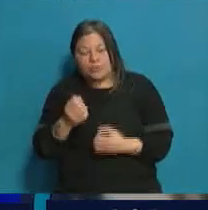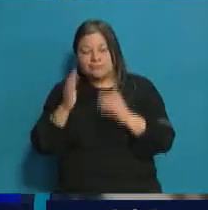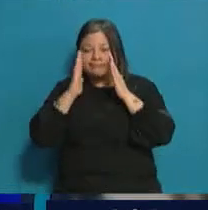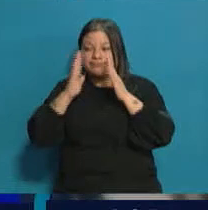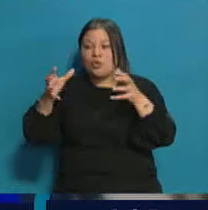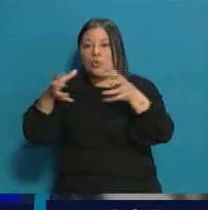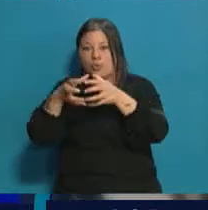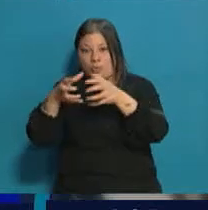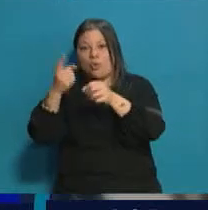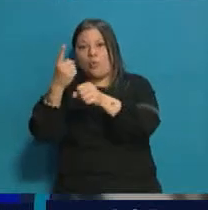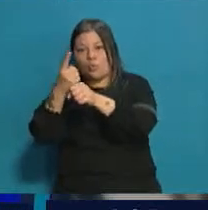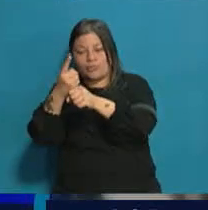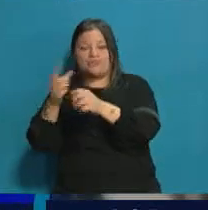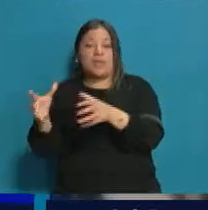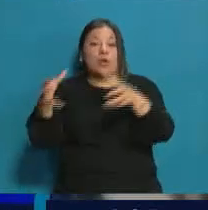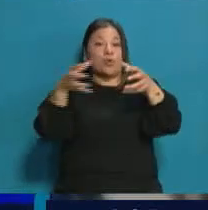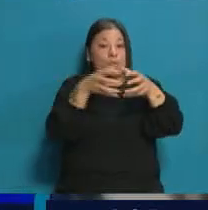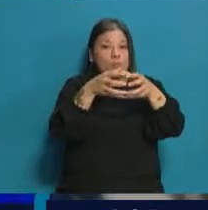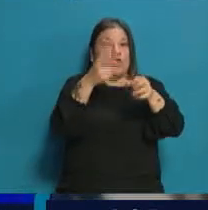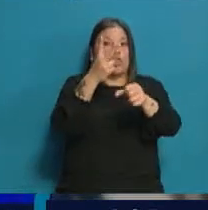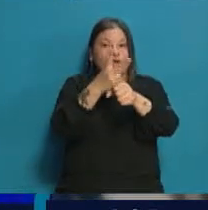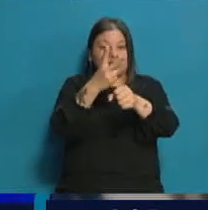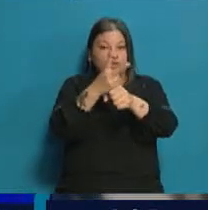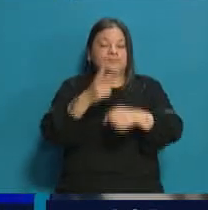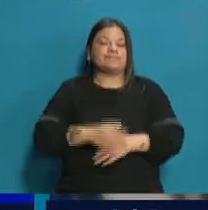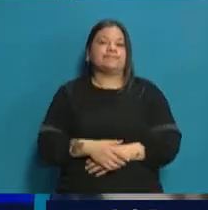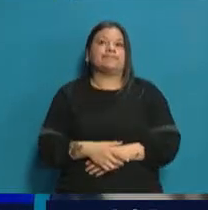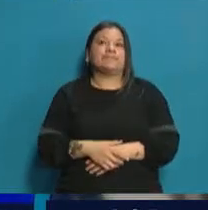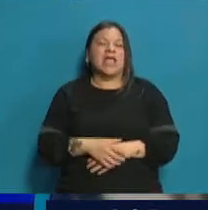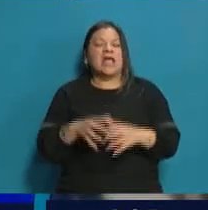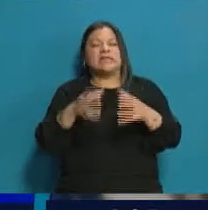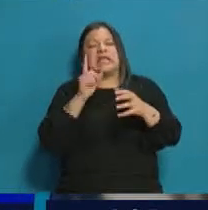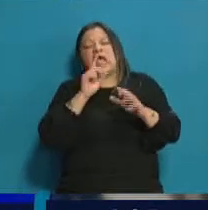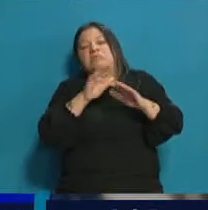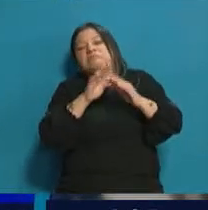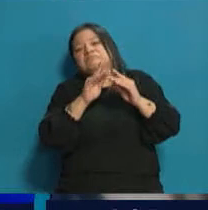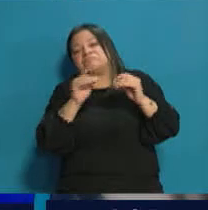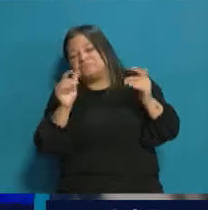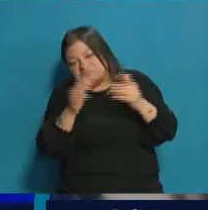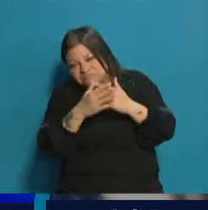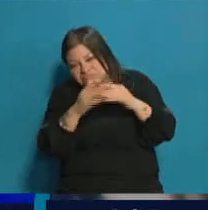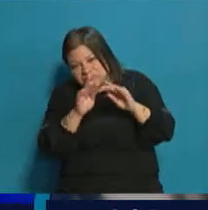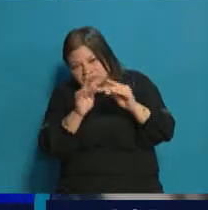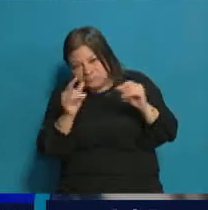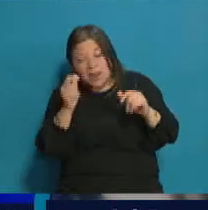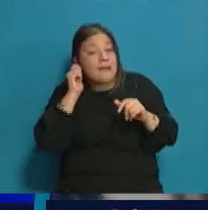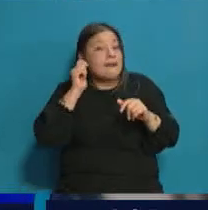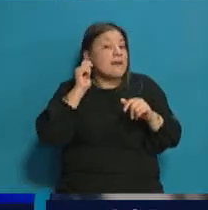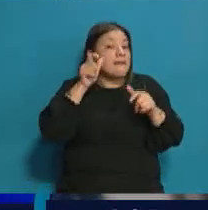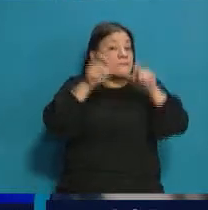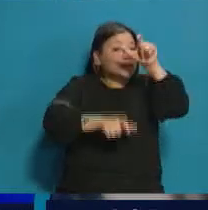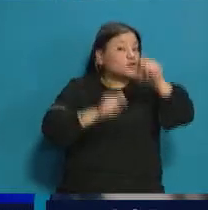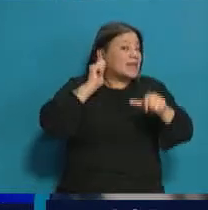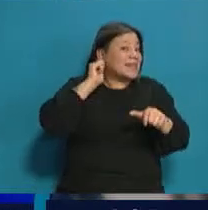sobre todo en este grupo. Veamos el grupo 2, ¿qué pasa? Riesgo medio, menores de 50 años con enfermedades crónicas.